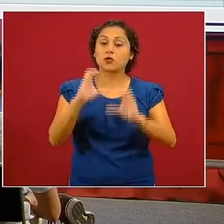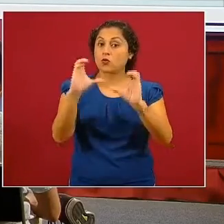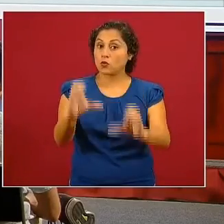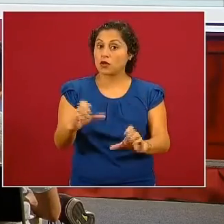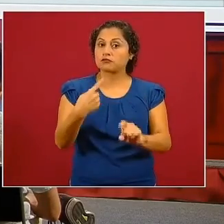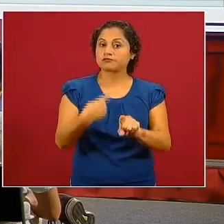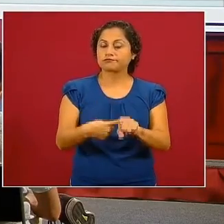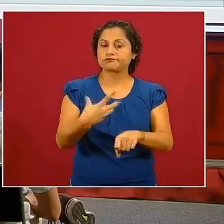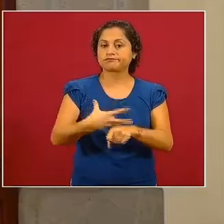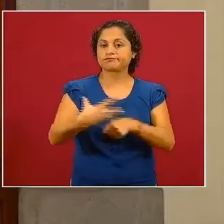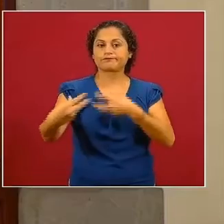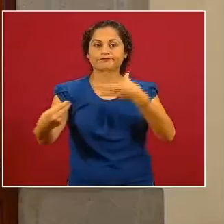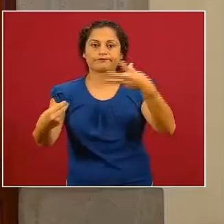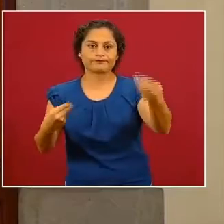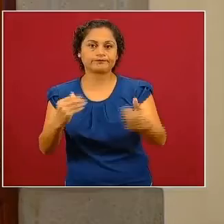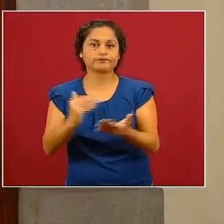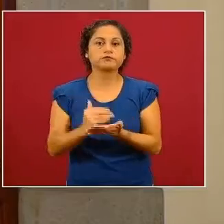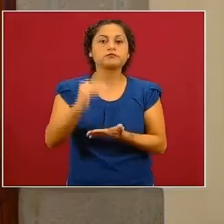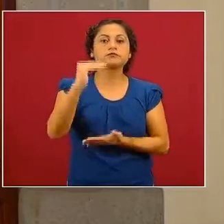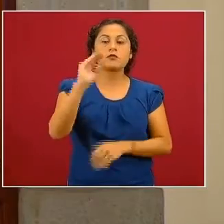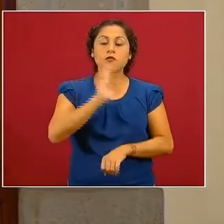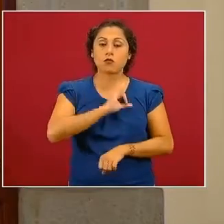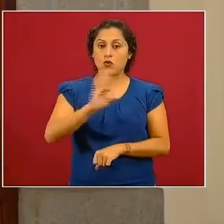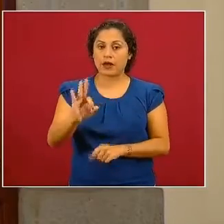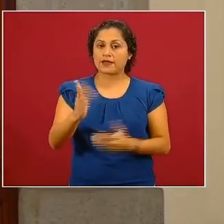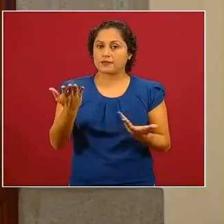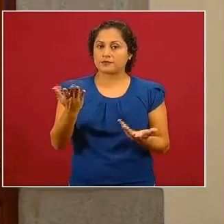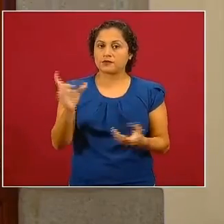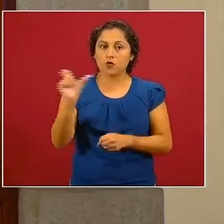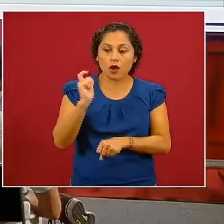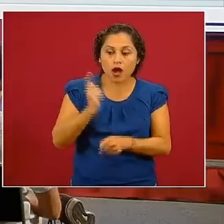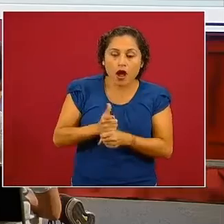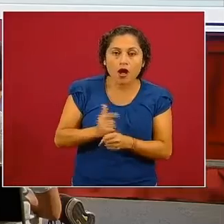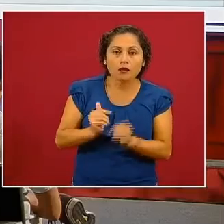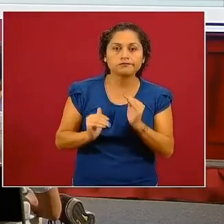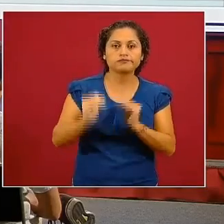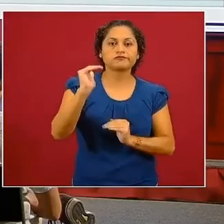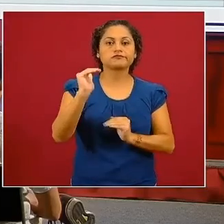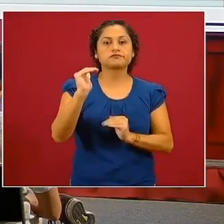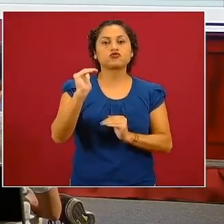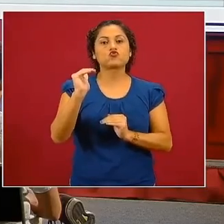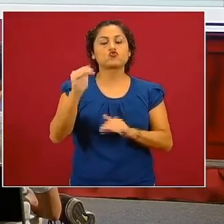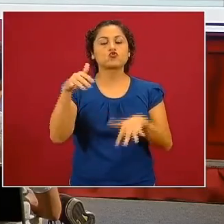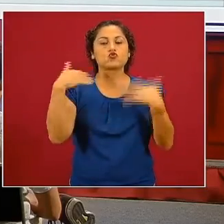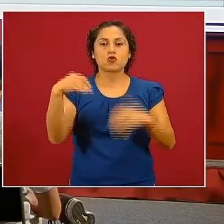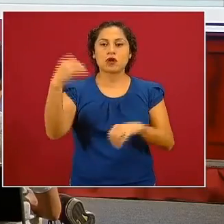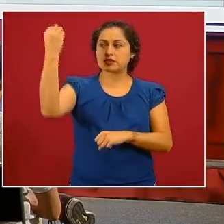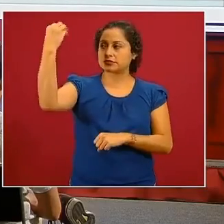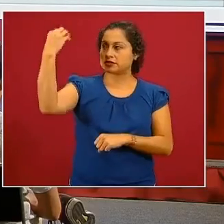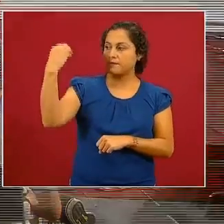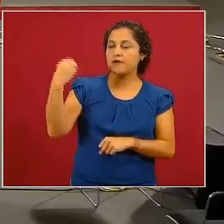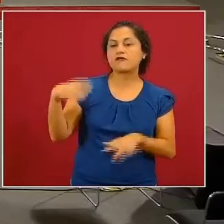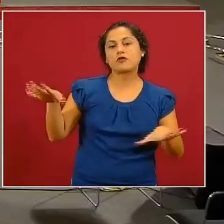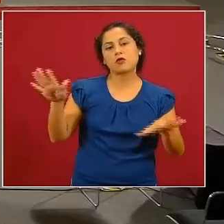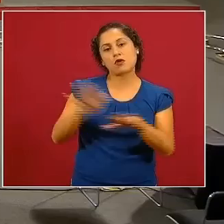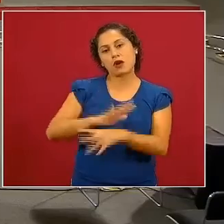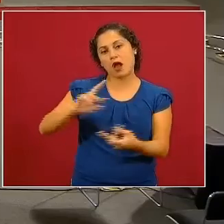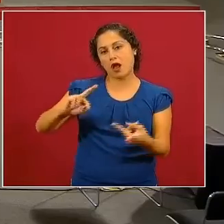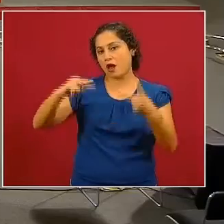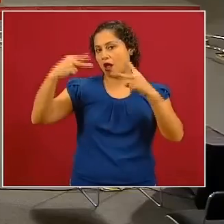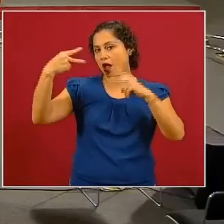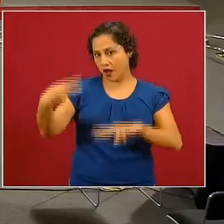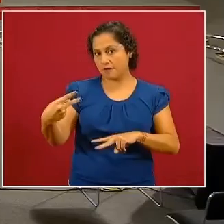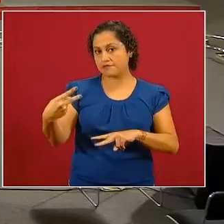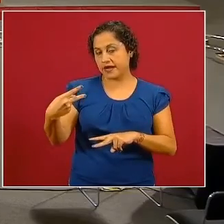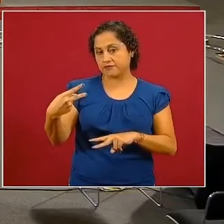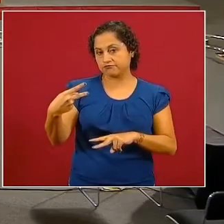las transmisiones. Cuando esto sucede es precisamente que el semáforo detecta esta situación, eleva el nivel de riesgo